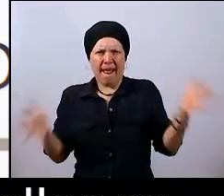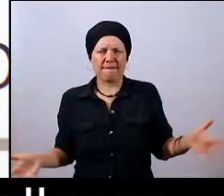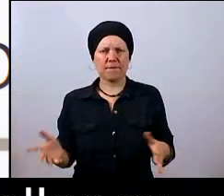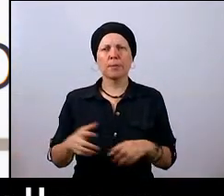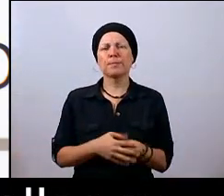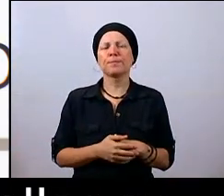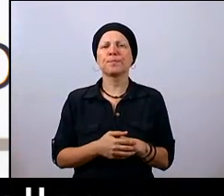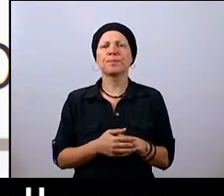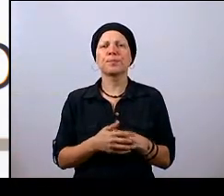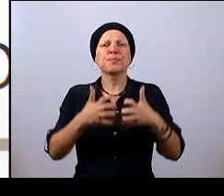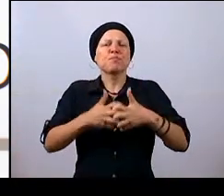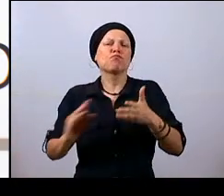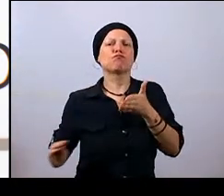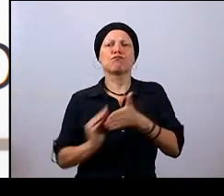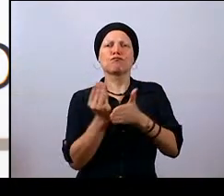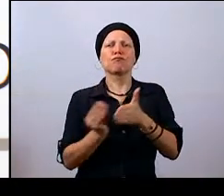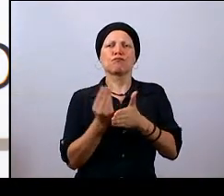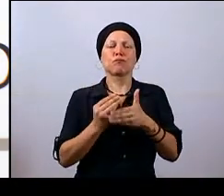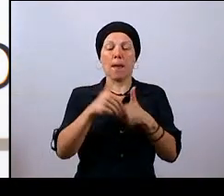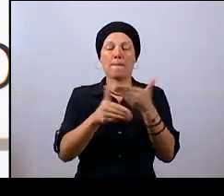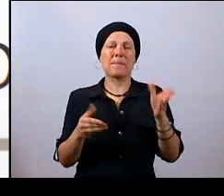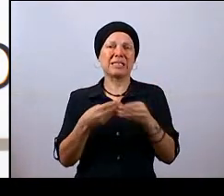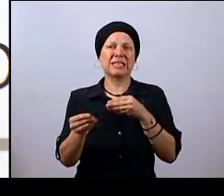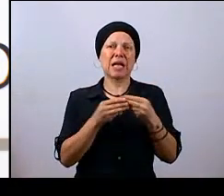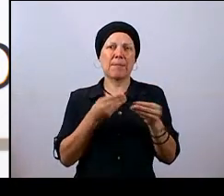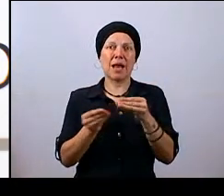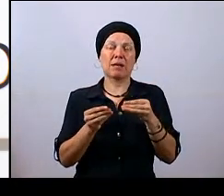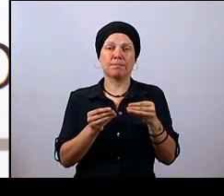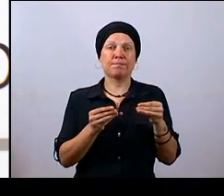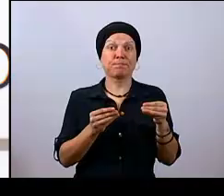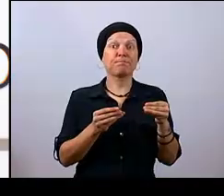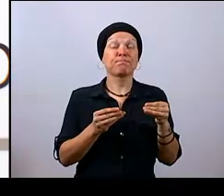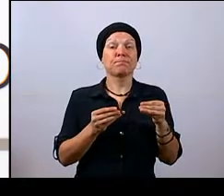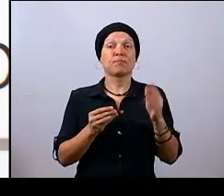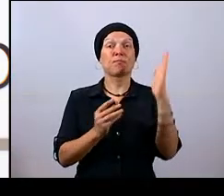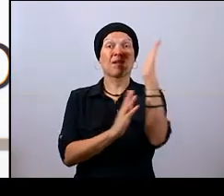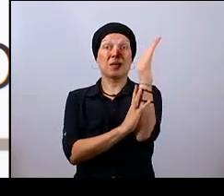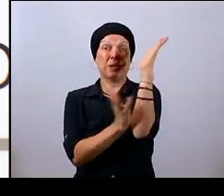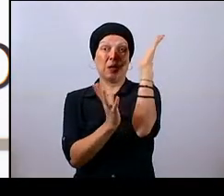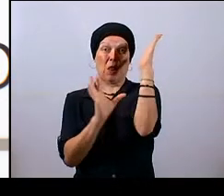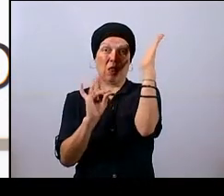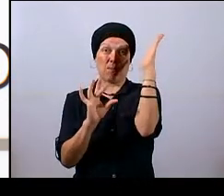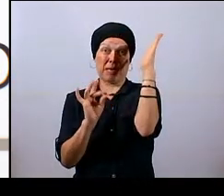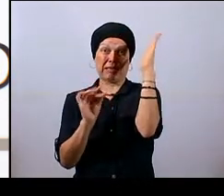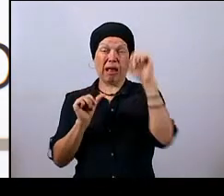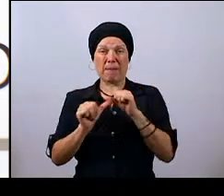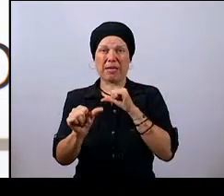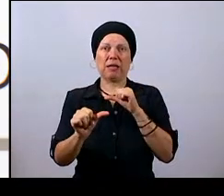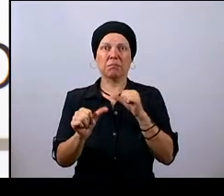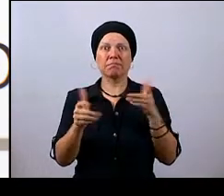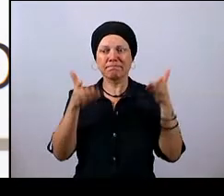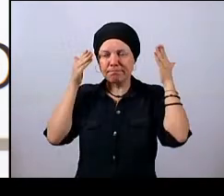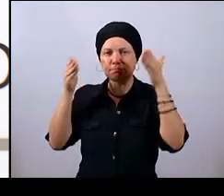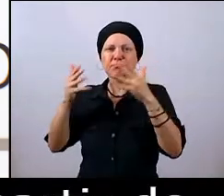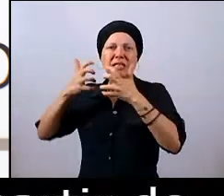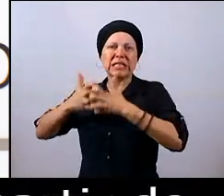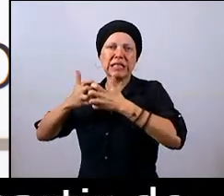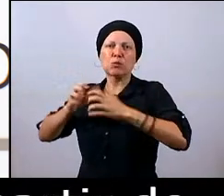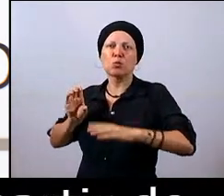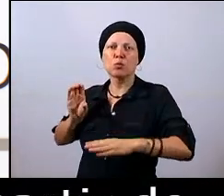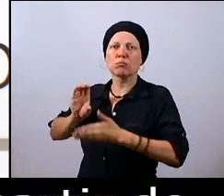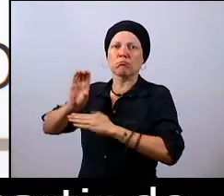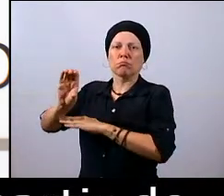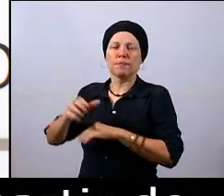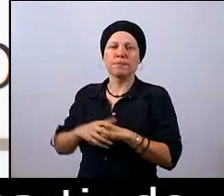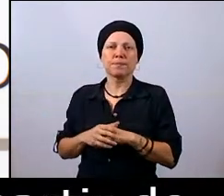de producción de envases de plástico a partir de resina para destinarlo a la industria. Se